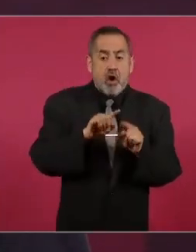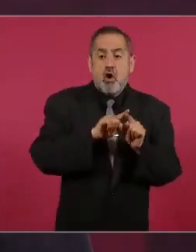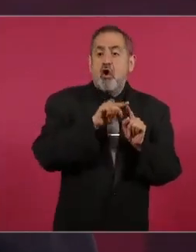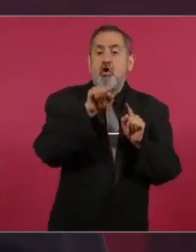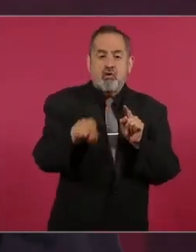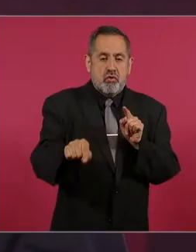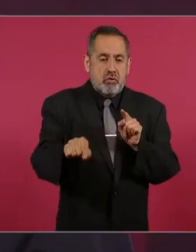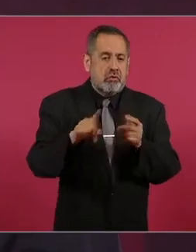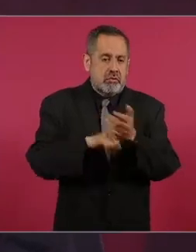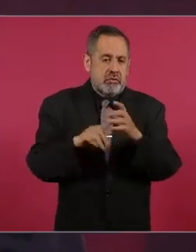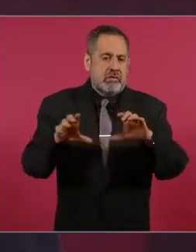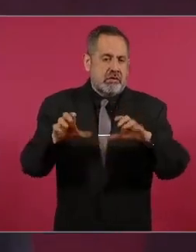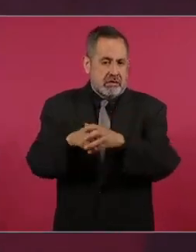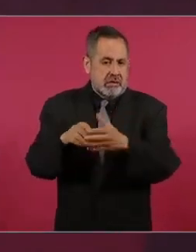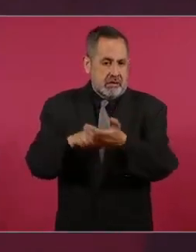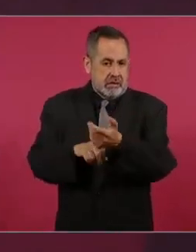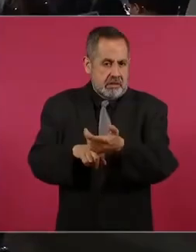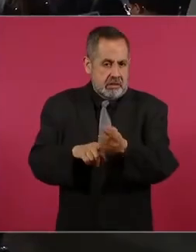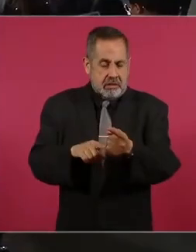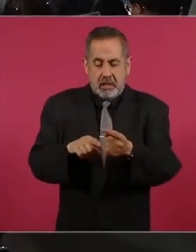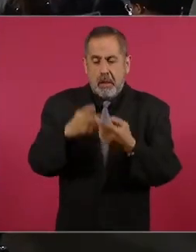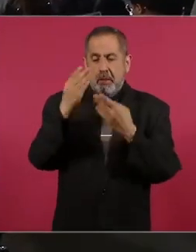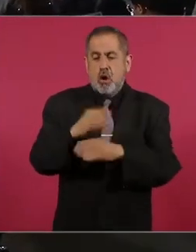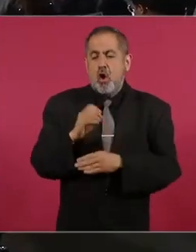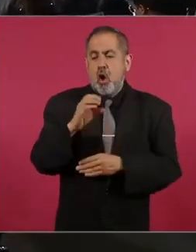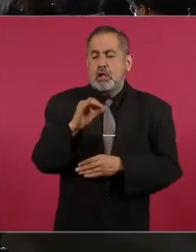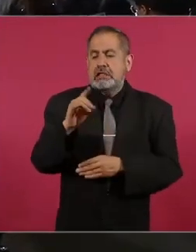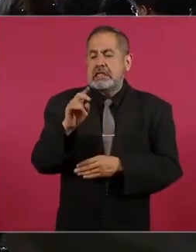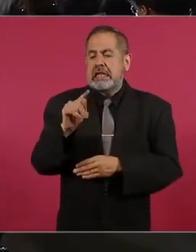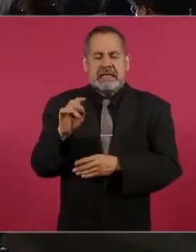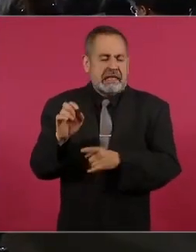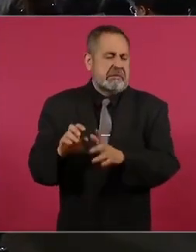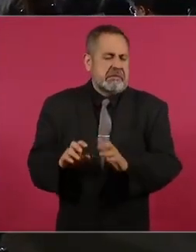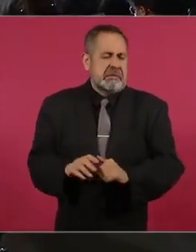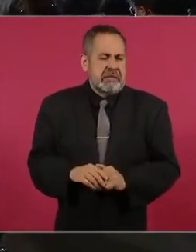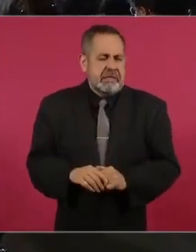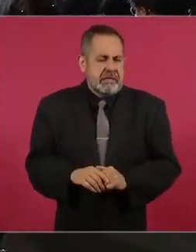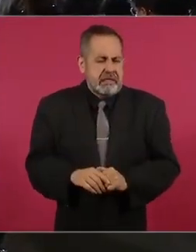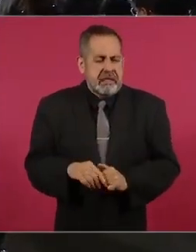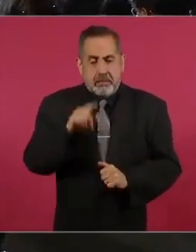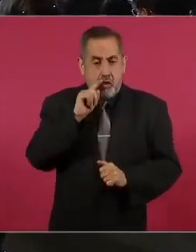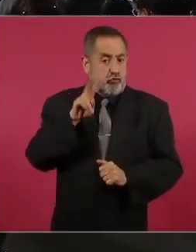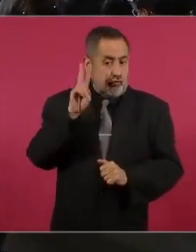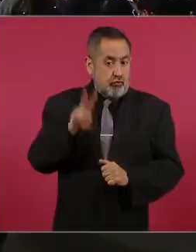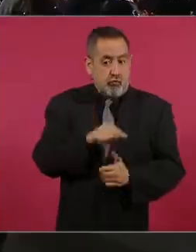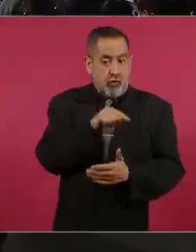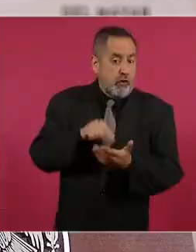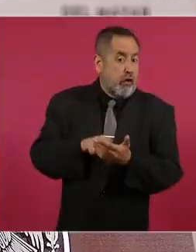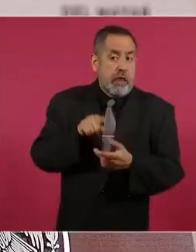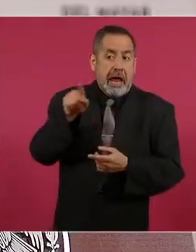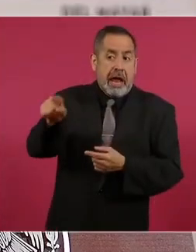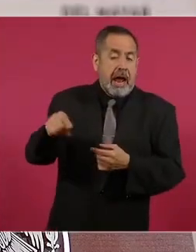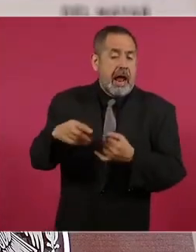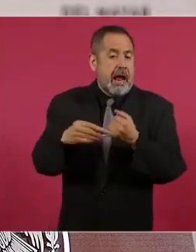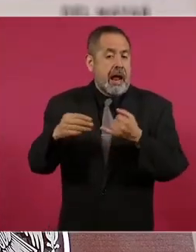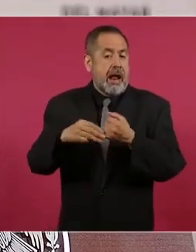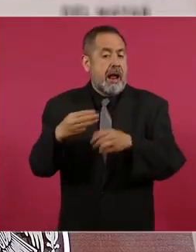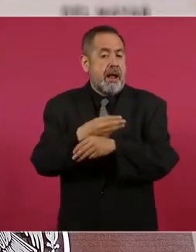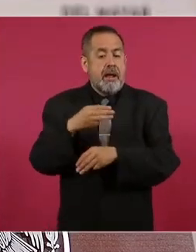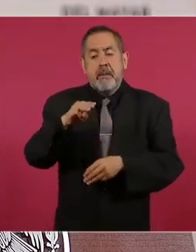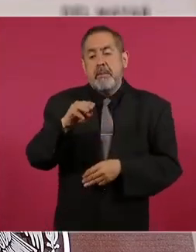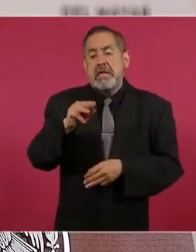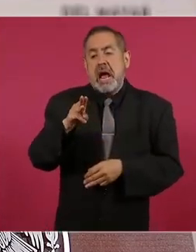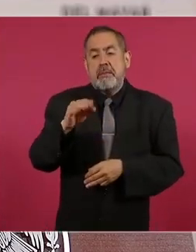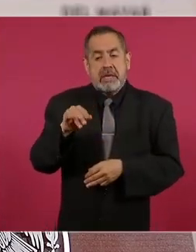en Manhattan, es Occidental, pero ya está en Miami. Entonces, una vez que se haga